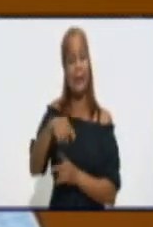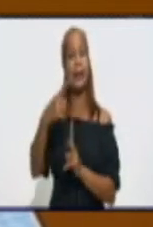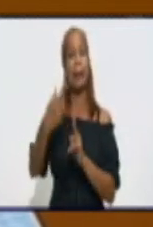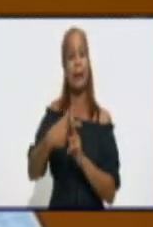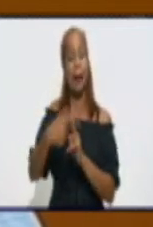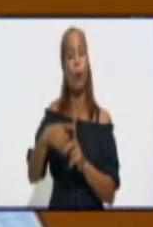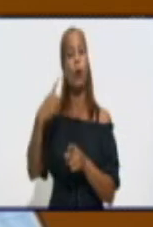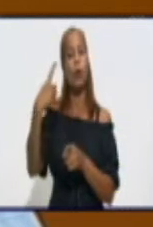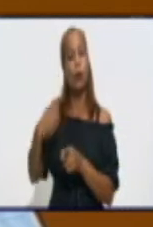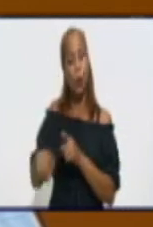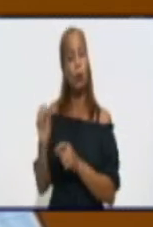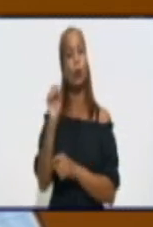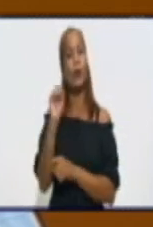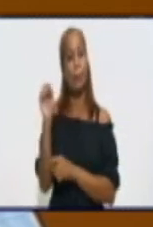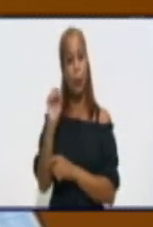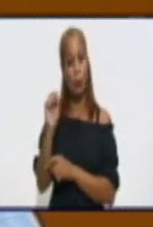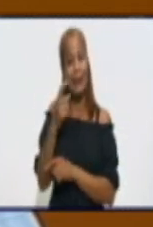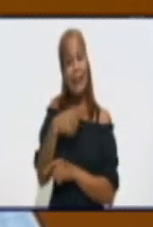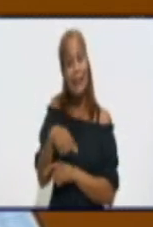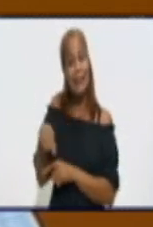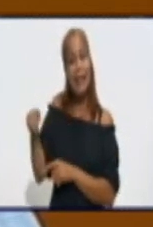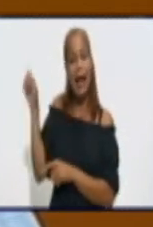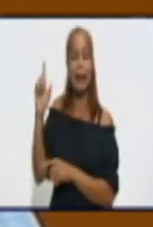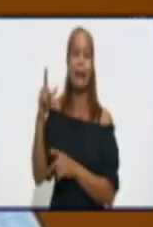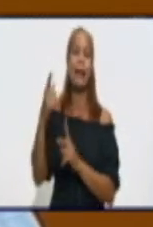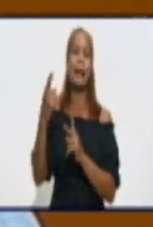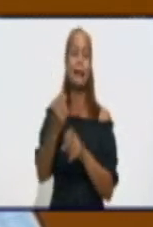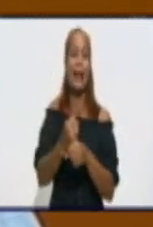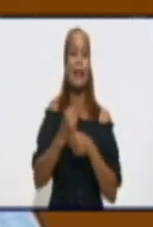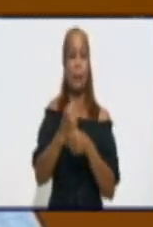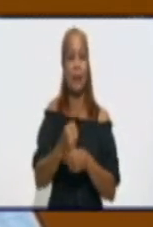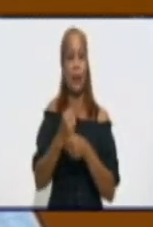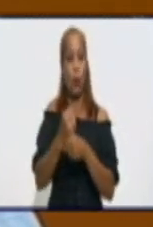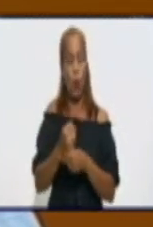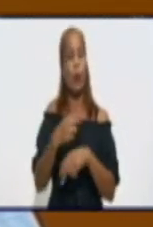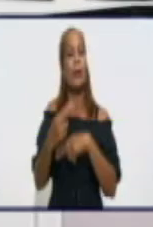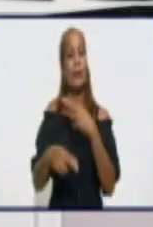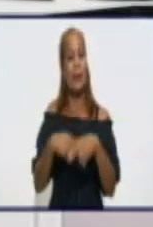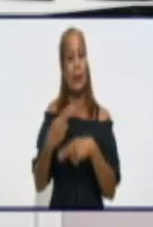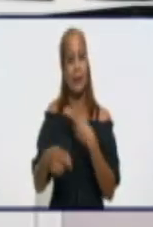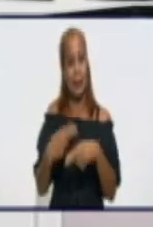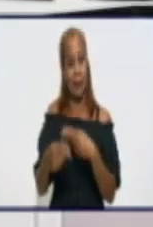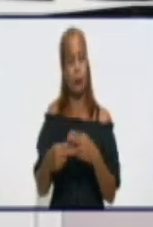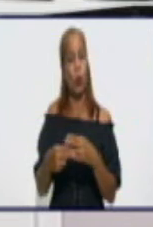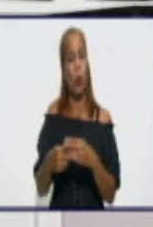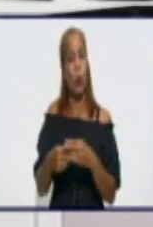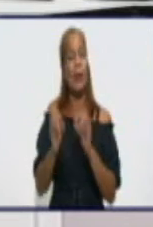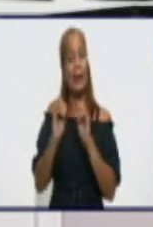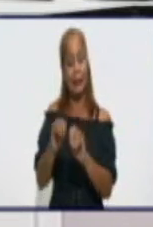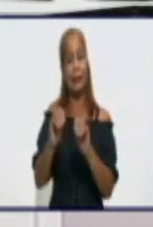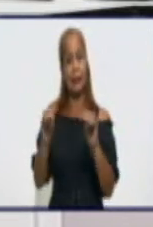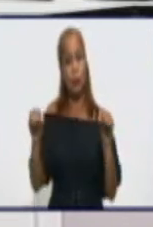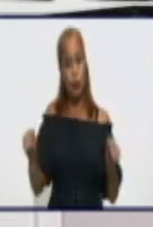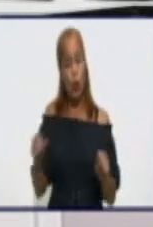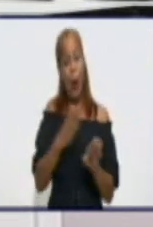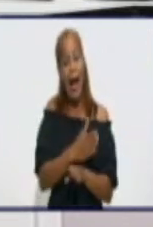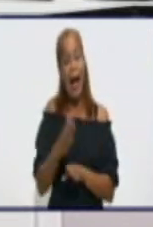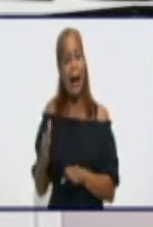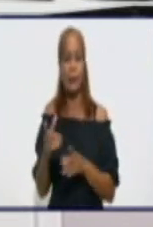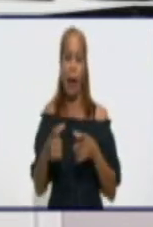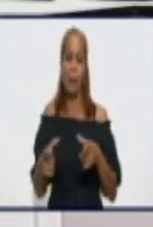Pilón, que estará haciendo la distribución desde Pilón hasta Bartolomé Mazú. Ahora, René,